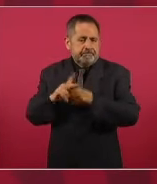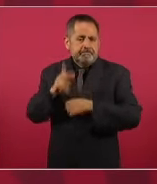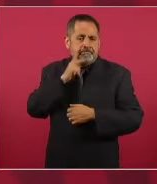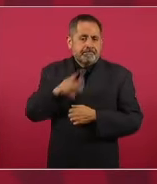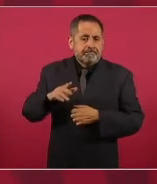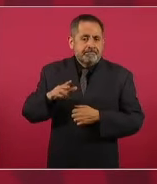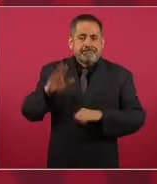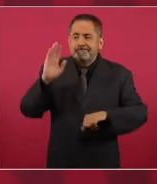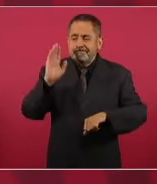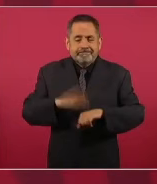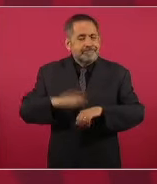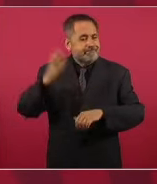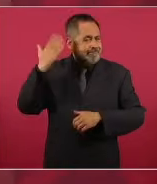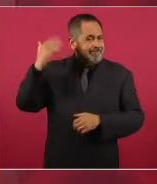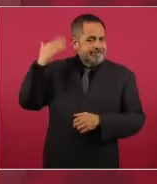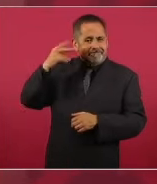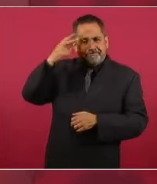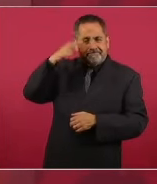que más